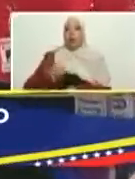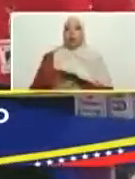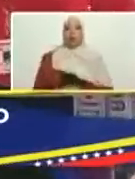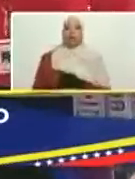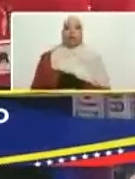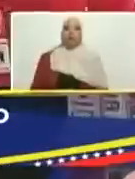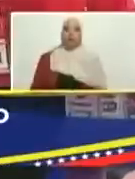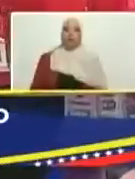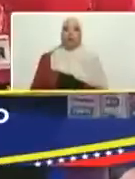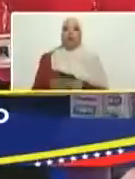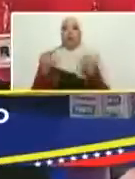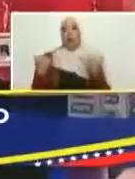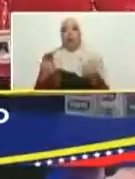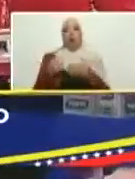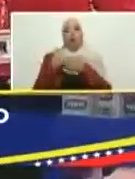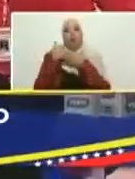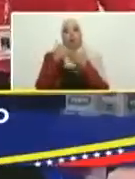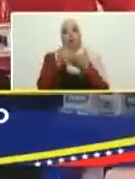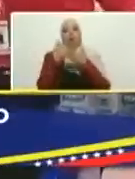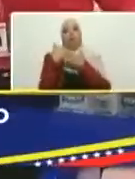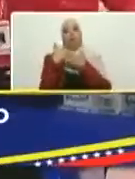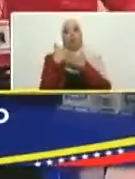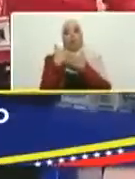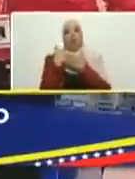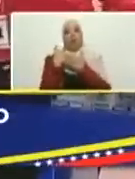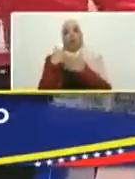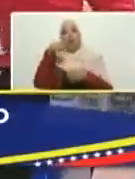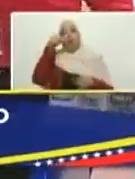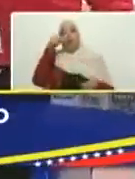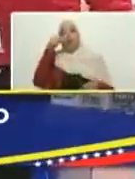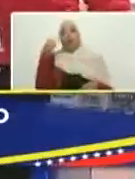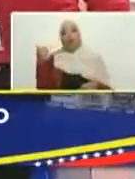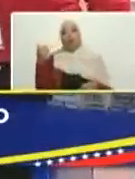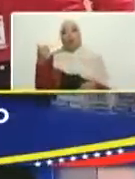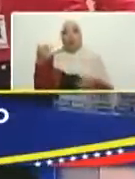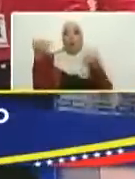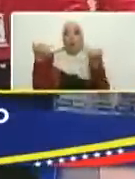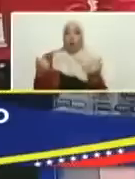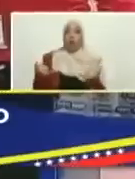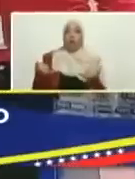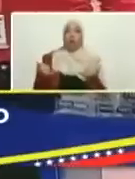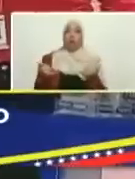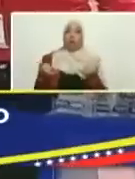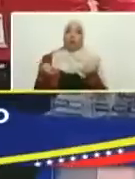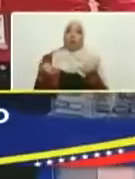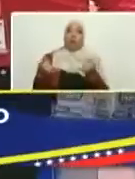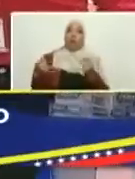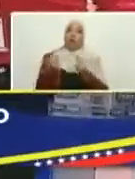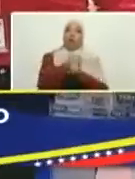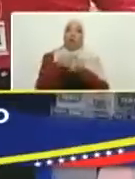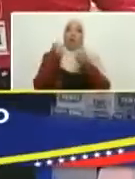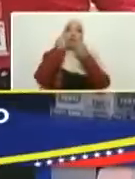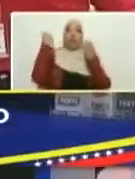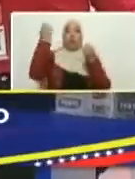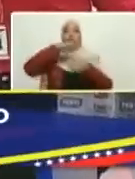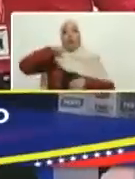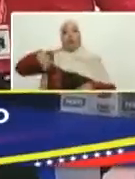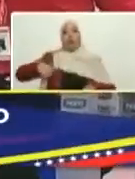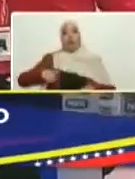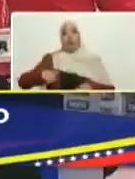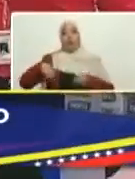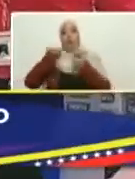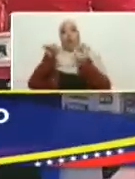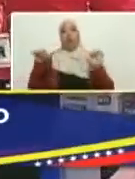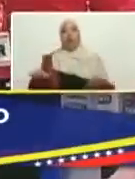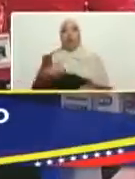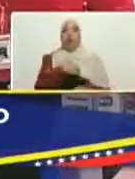ha estado en la vanguardia y ha puesto en un sitial de batalla y de lucha nuestra poderosa industria. Hoy